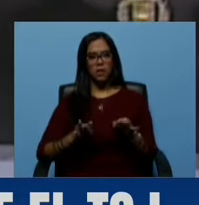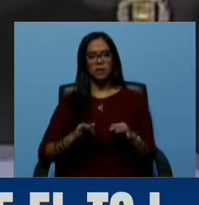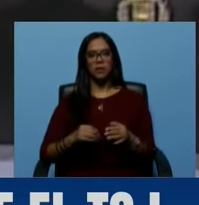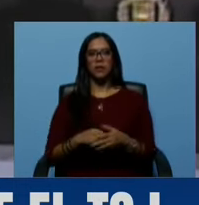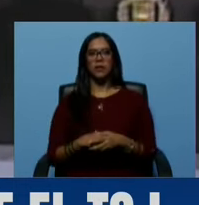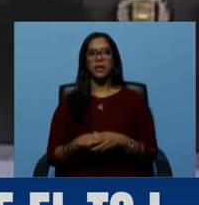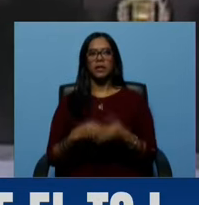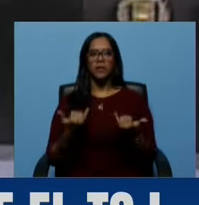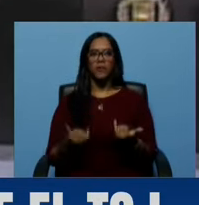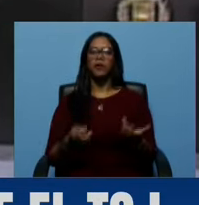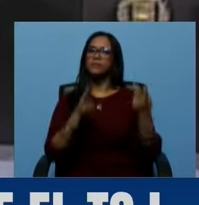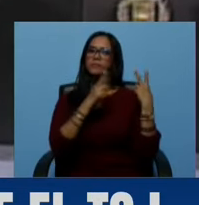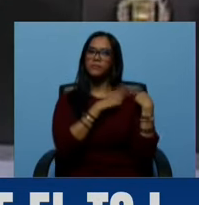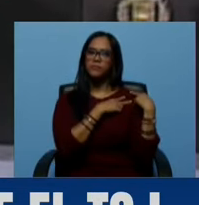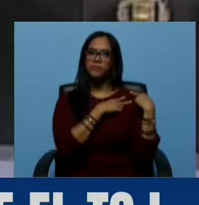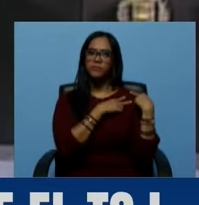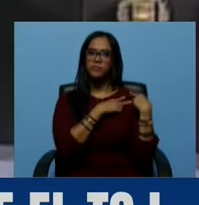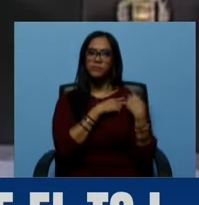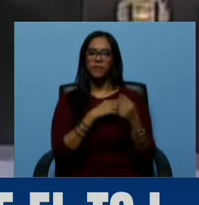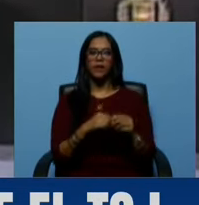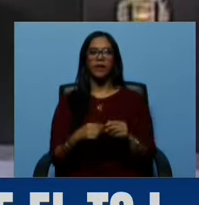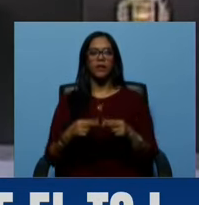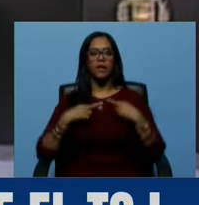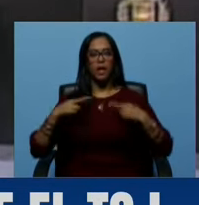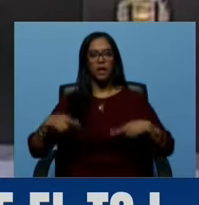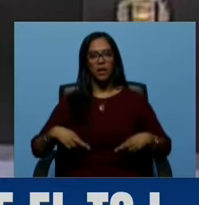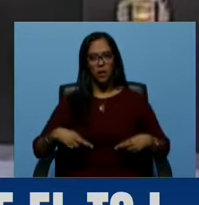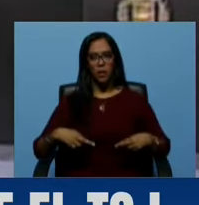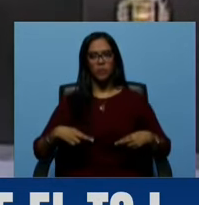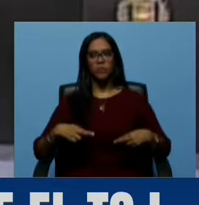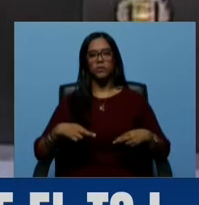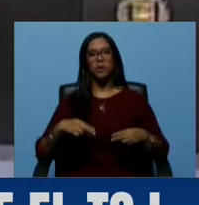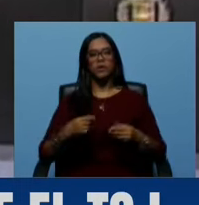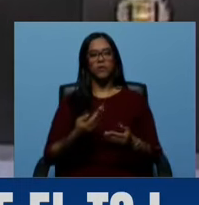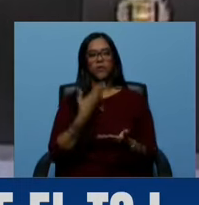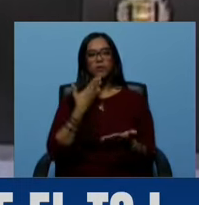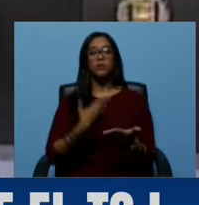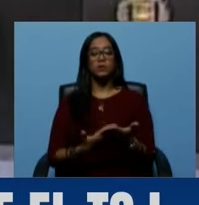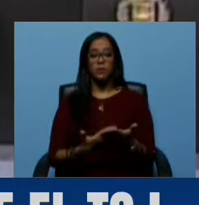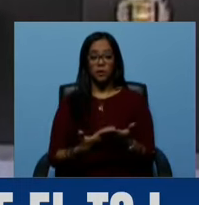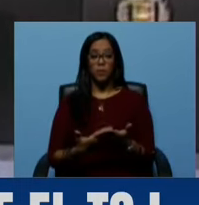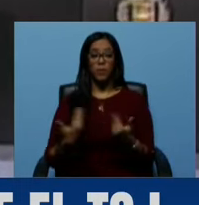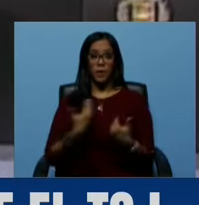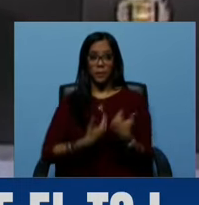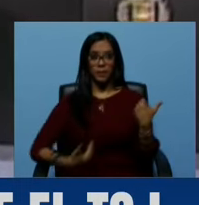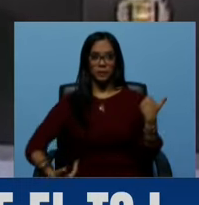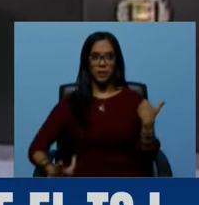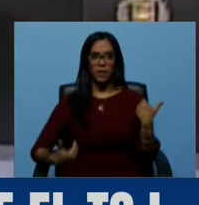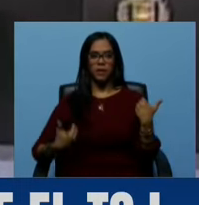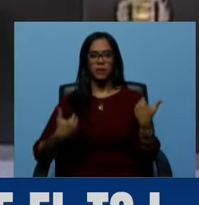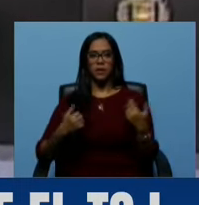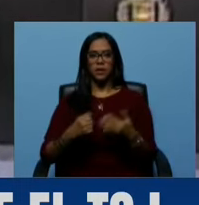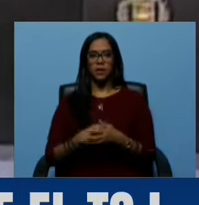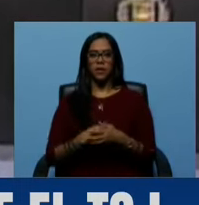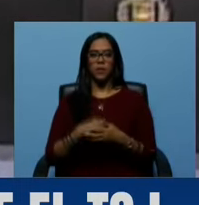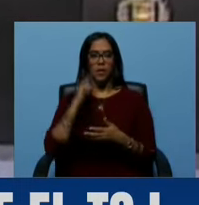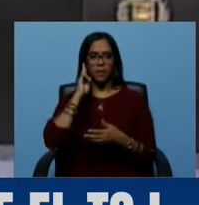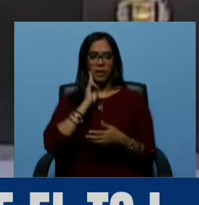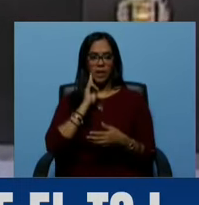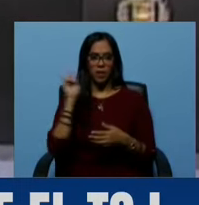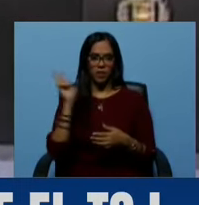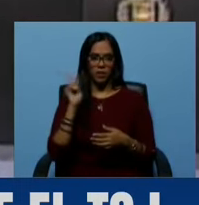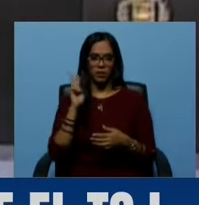que fue admitido este recurso que fue solicitado por el presidente de la República Bolivariana de